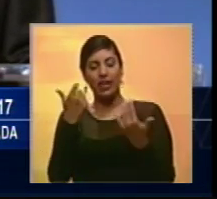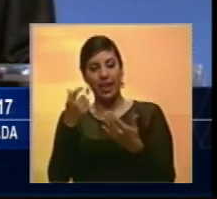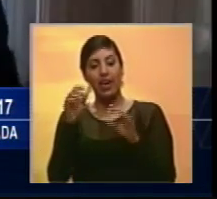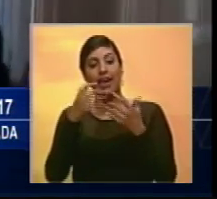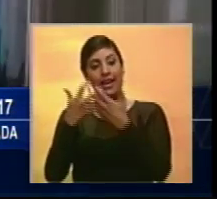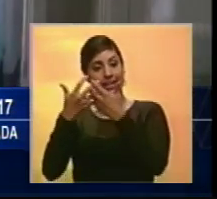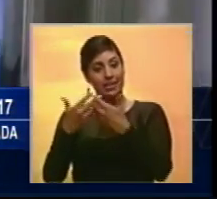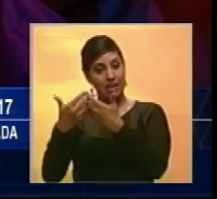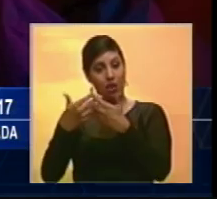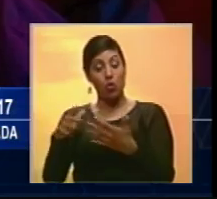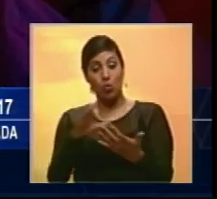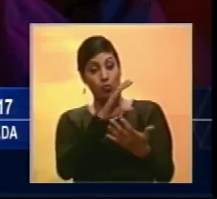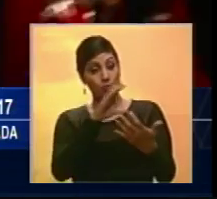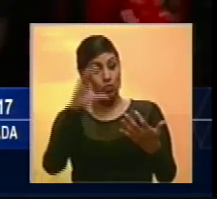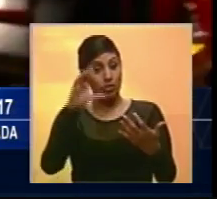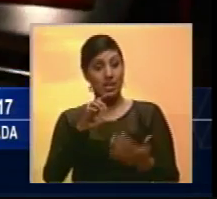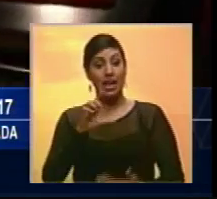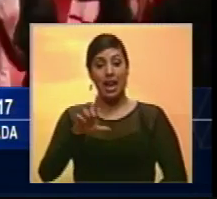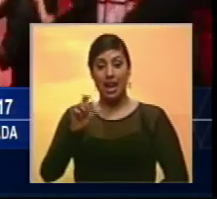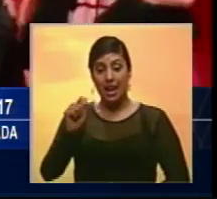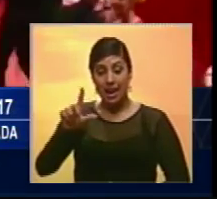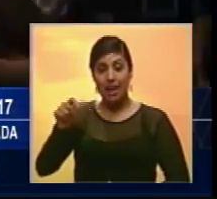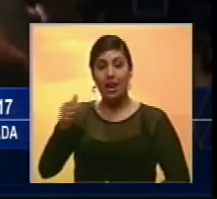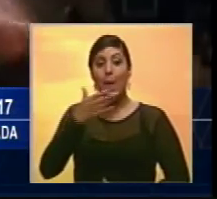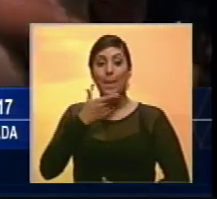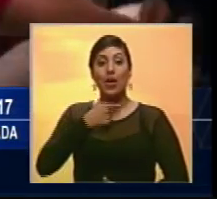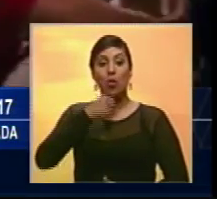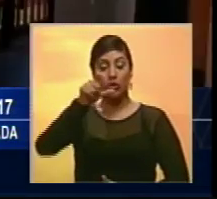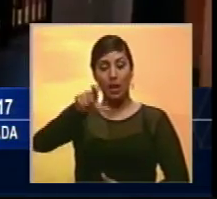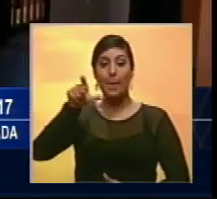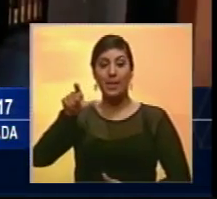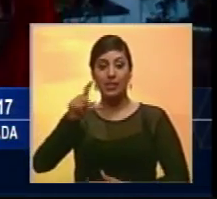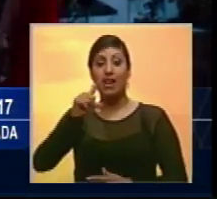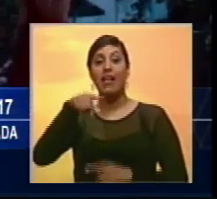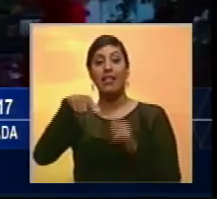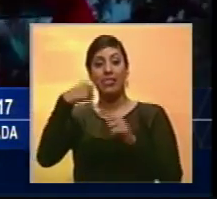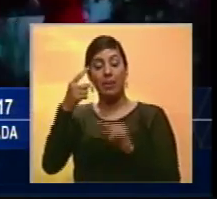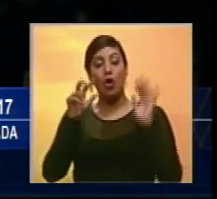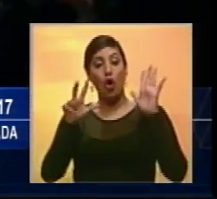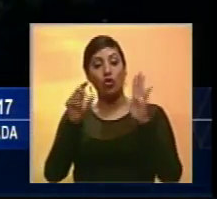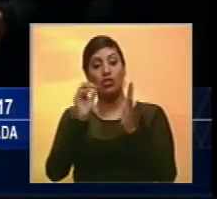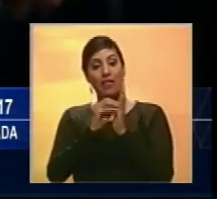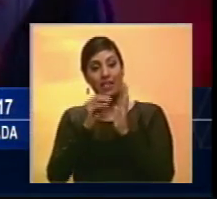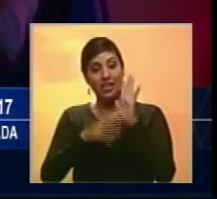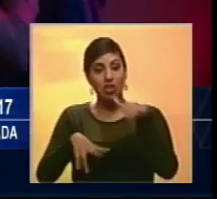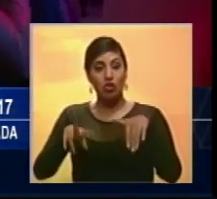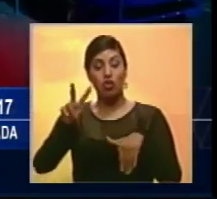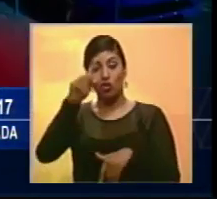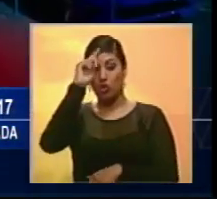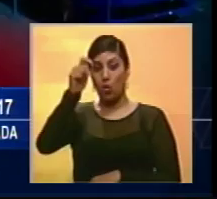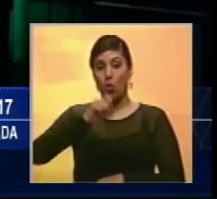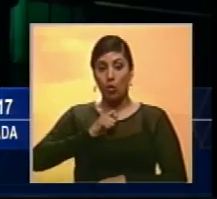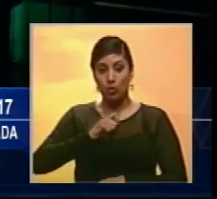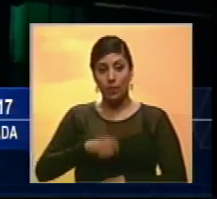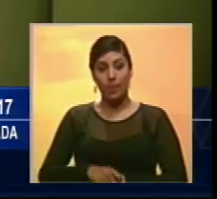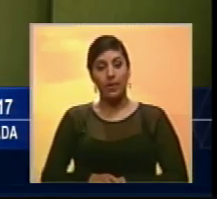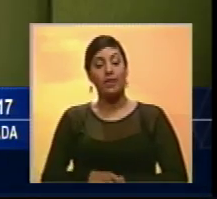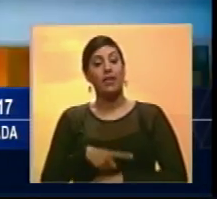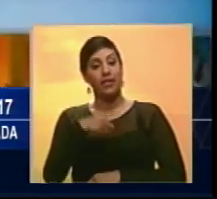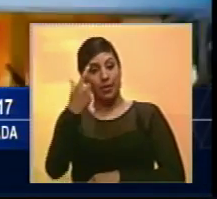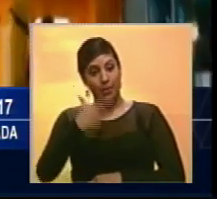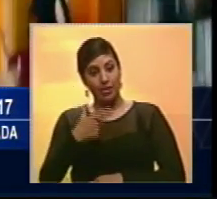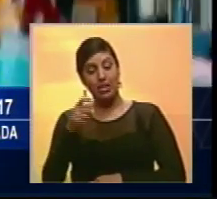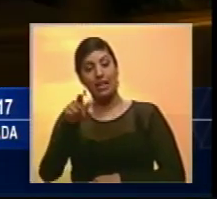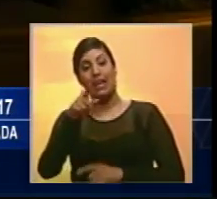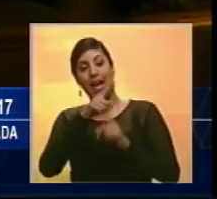Estados Unidos. El musical La La Land repite como favorito, luego de haberse llevado 8 de los 12 reconocimientos en los Critics. Moonlight